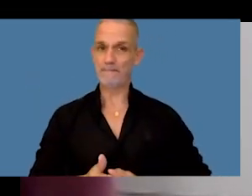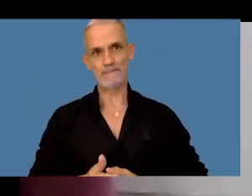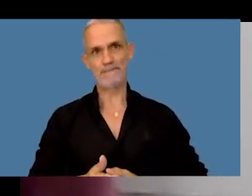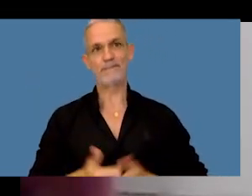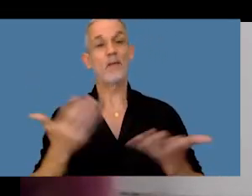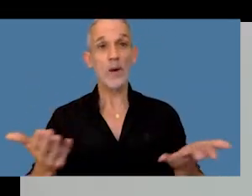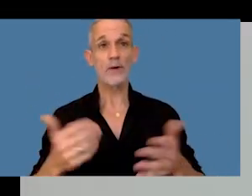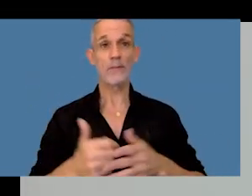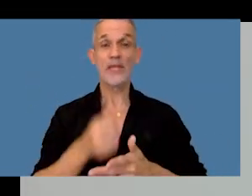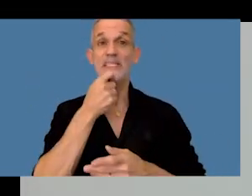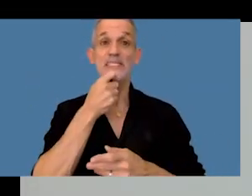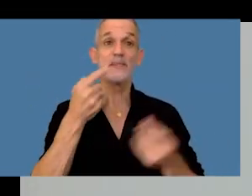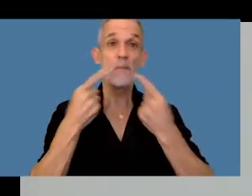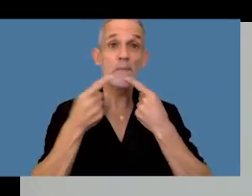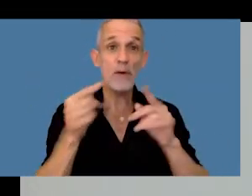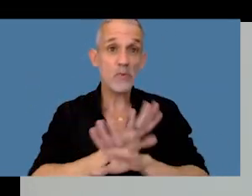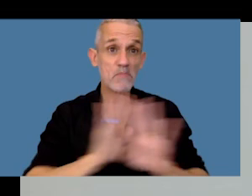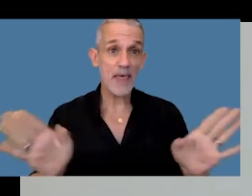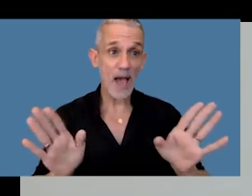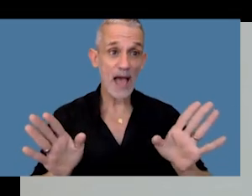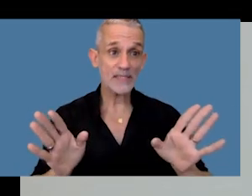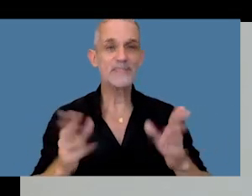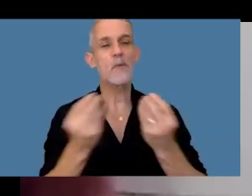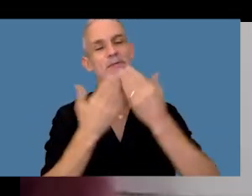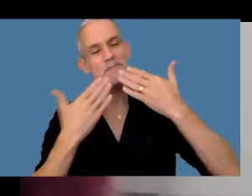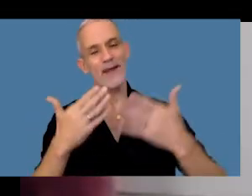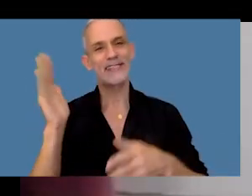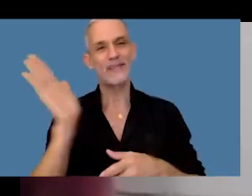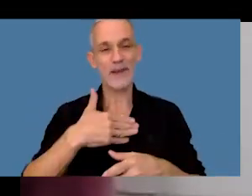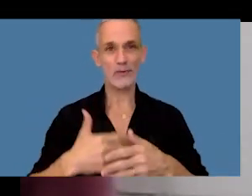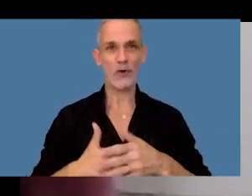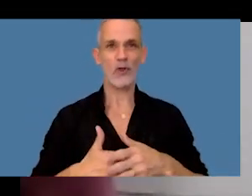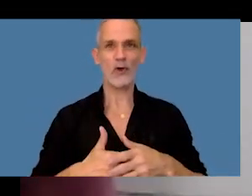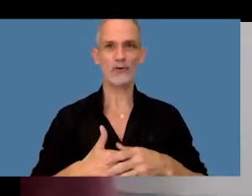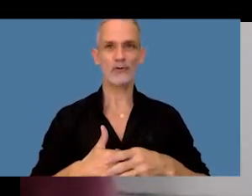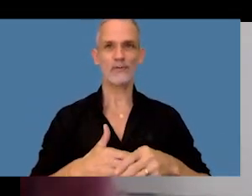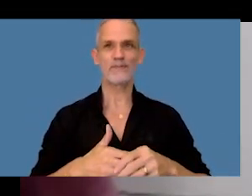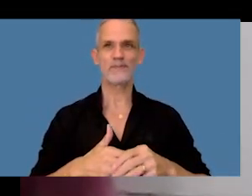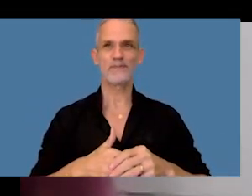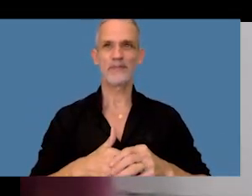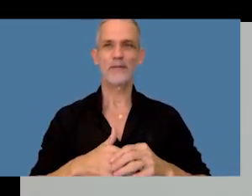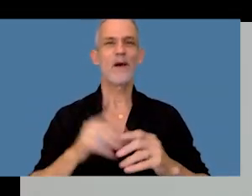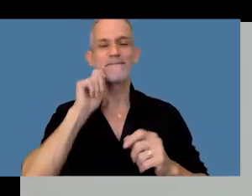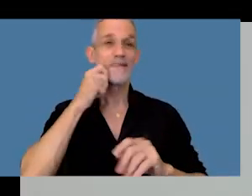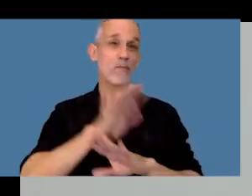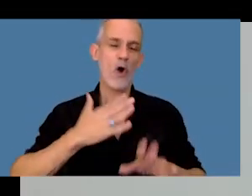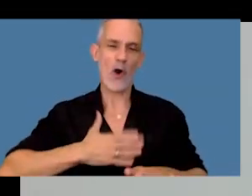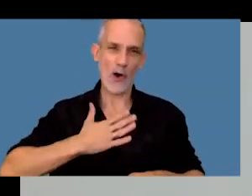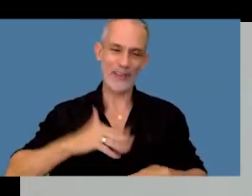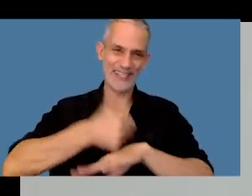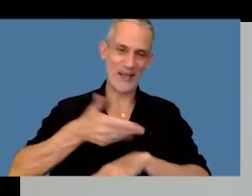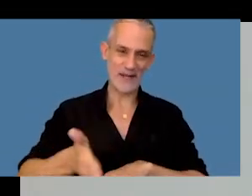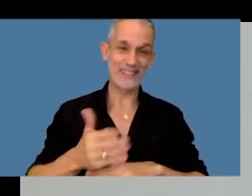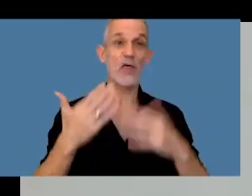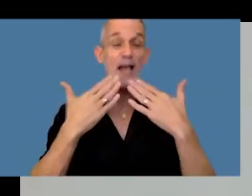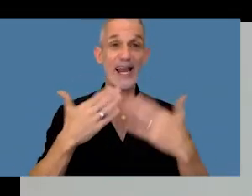Bueno, si Bueno. no hay más preguntas, muchas gracias. Muchas gracias. Rosario. Un placer. Bueno, Gracias. muchas gracias